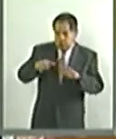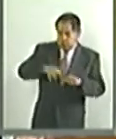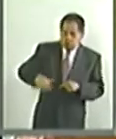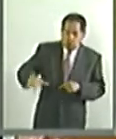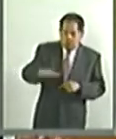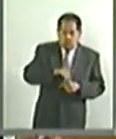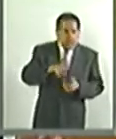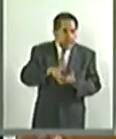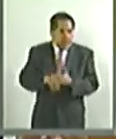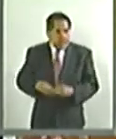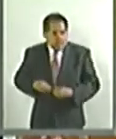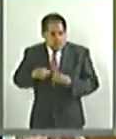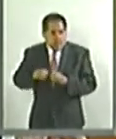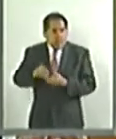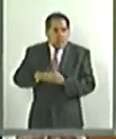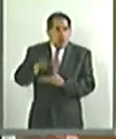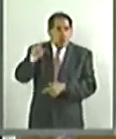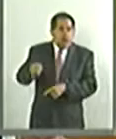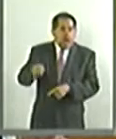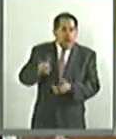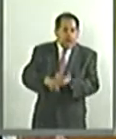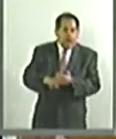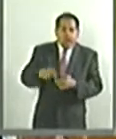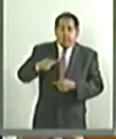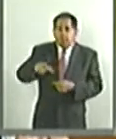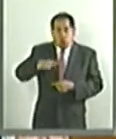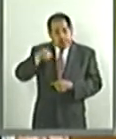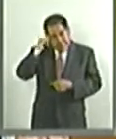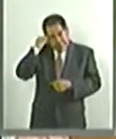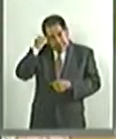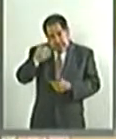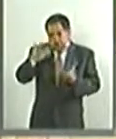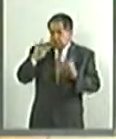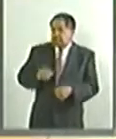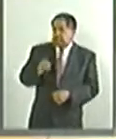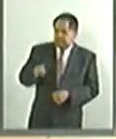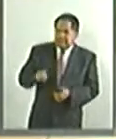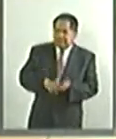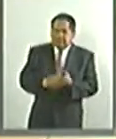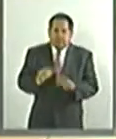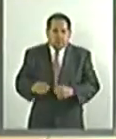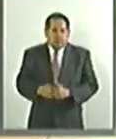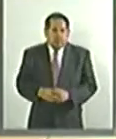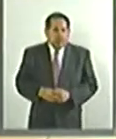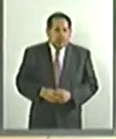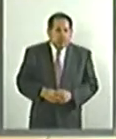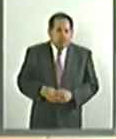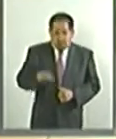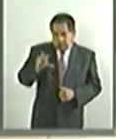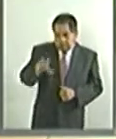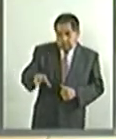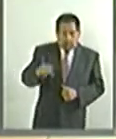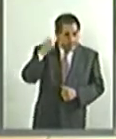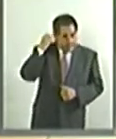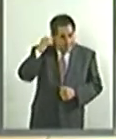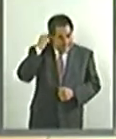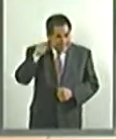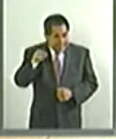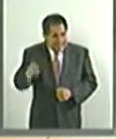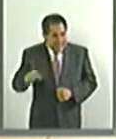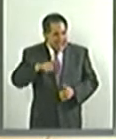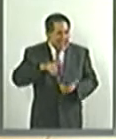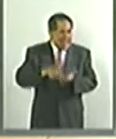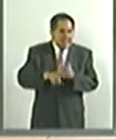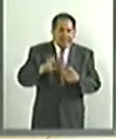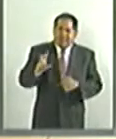habitados en buena medida por nuestros pueblos originarios. Está el Geoparque de la Mixteca Alta, cuenta